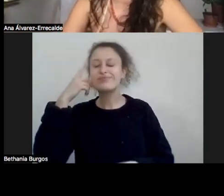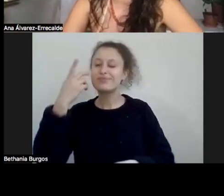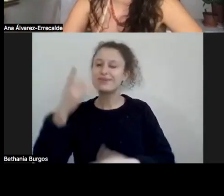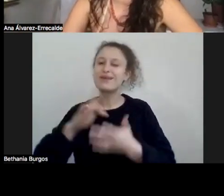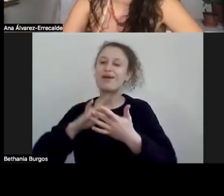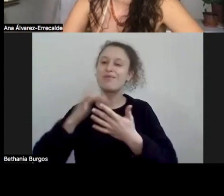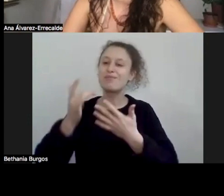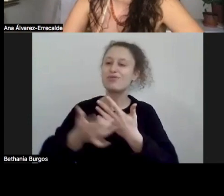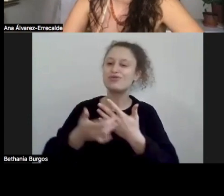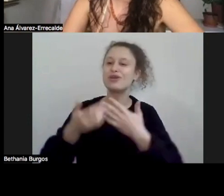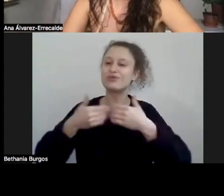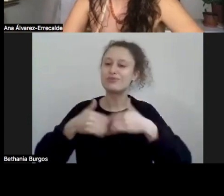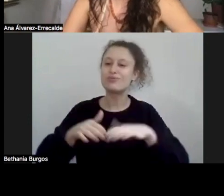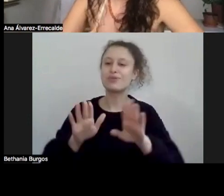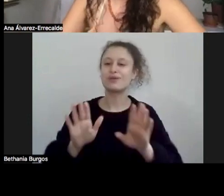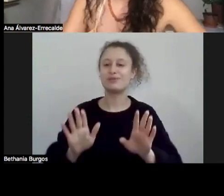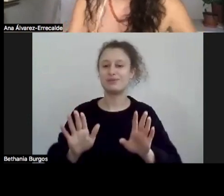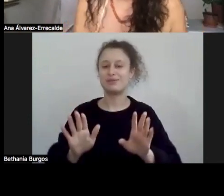que retrato.